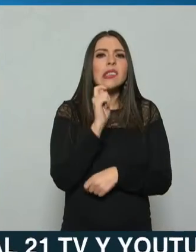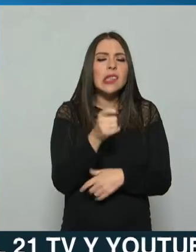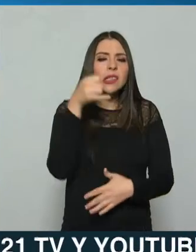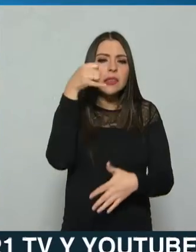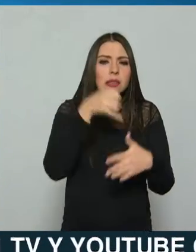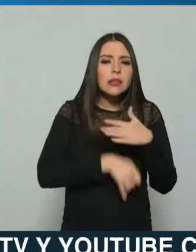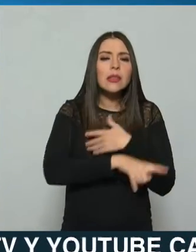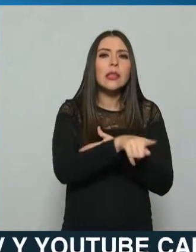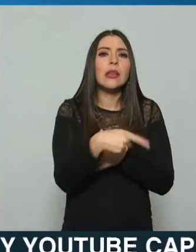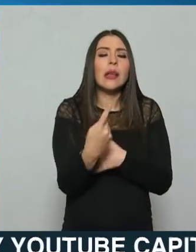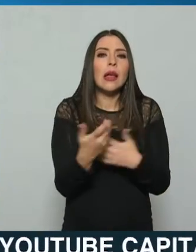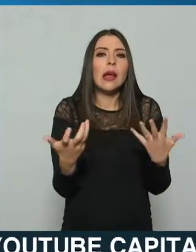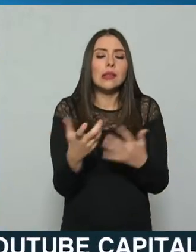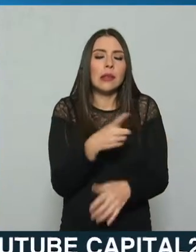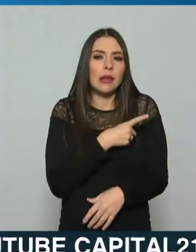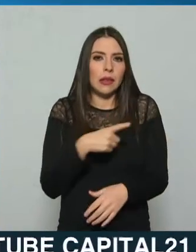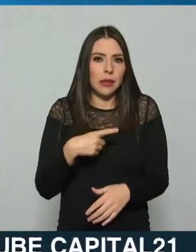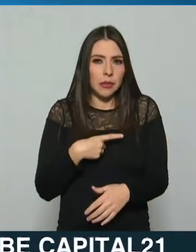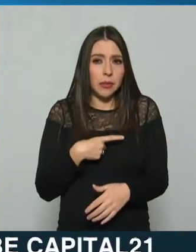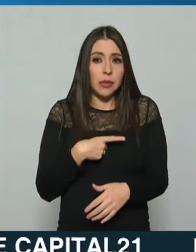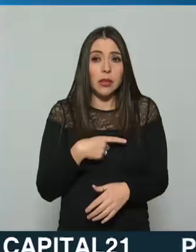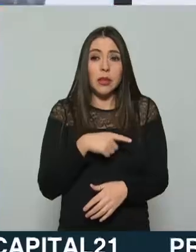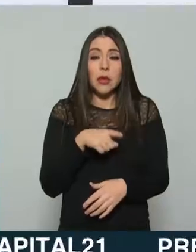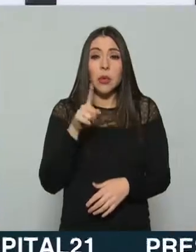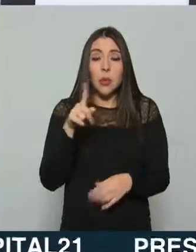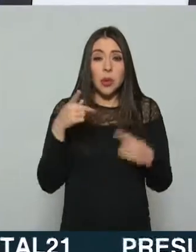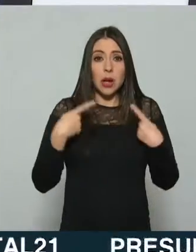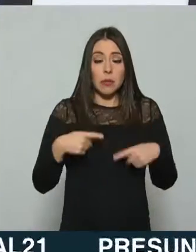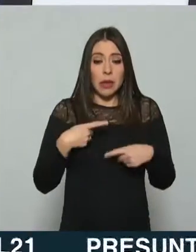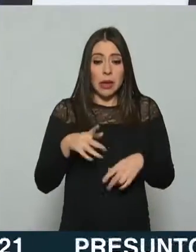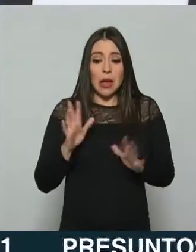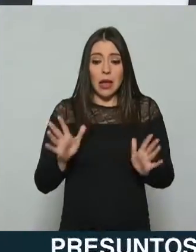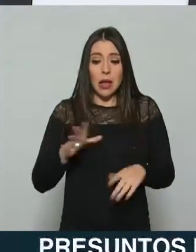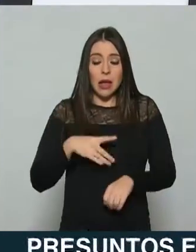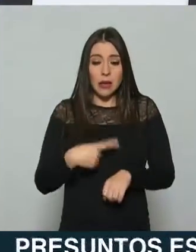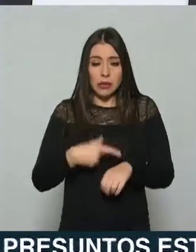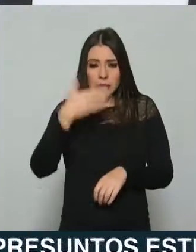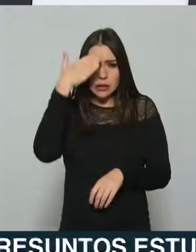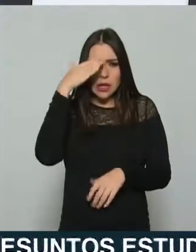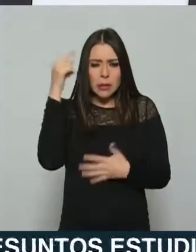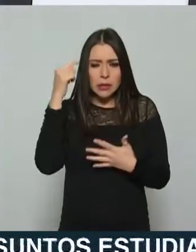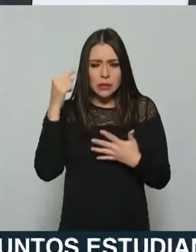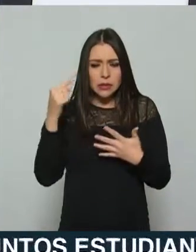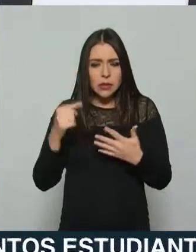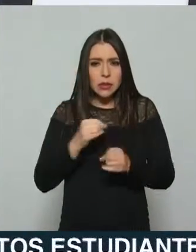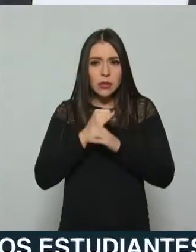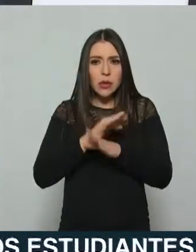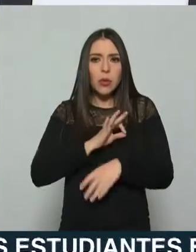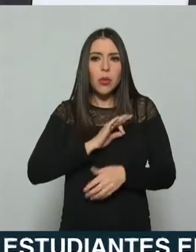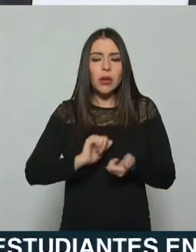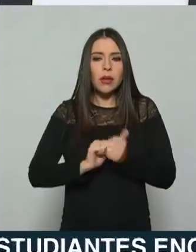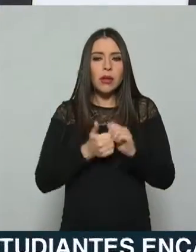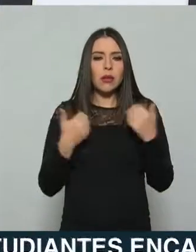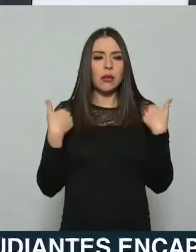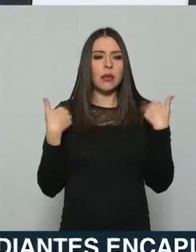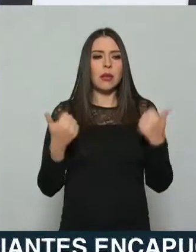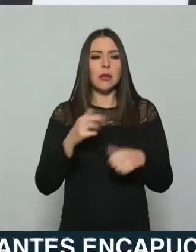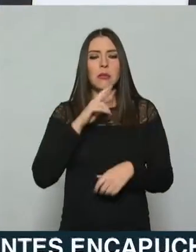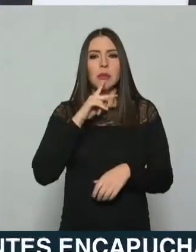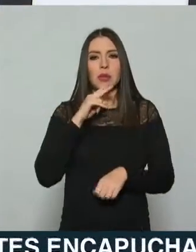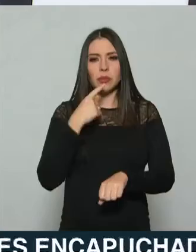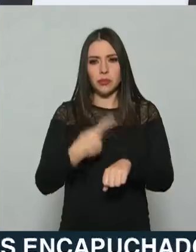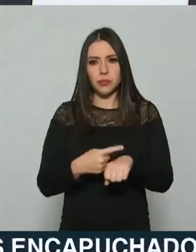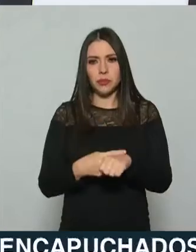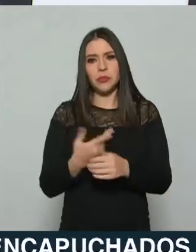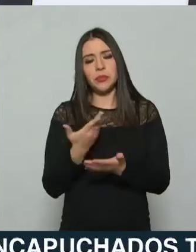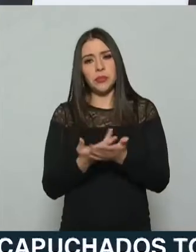sea, entre más información tenga un paciente, mejor lleva la enfermedad, ¿no? Tenemos también grupos